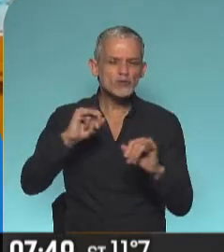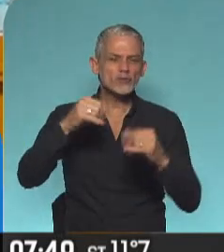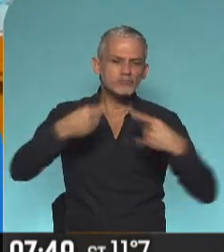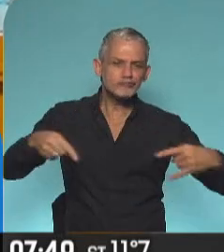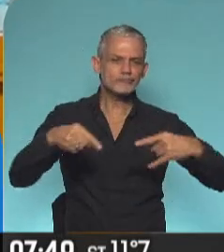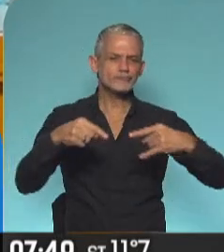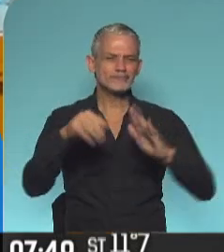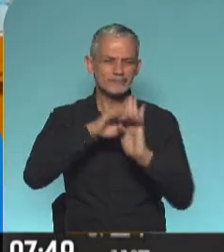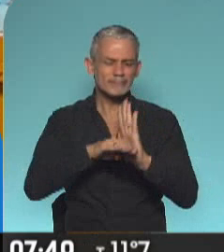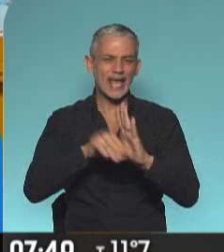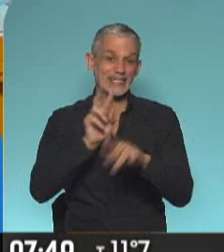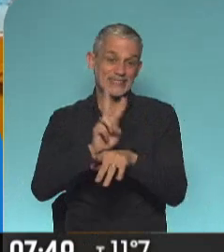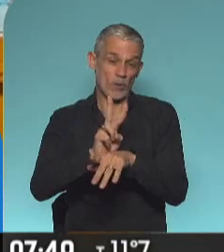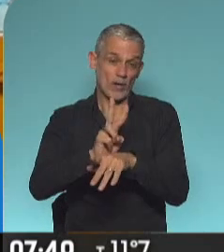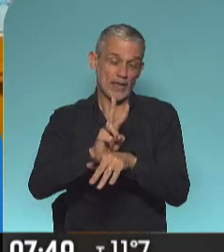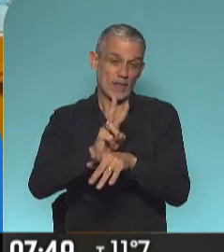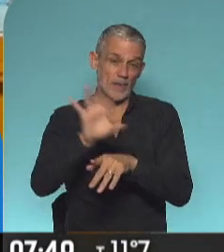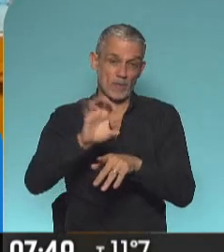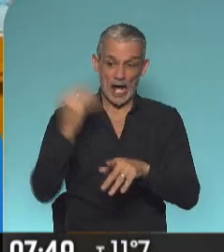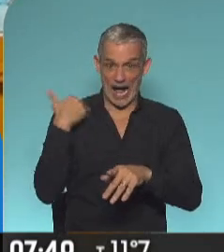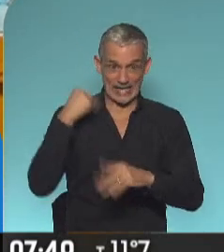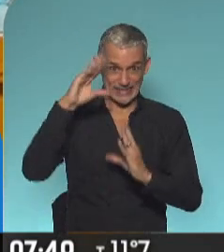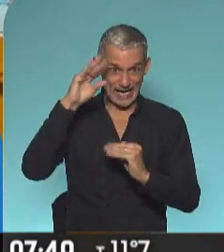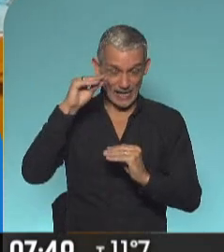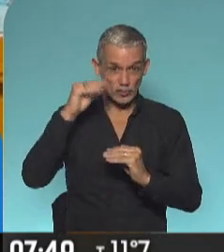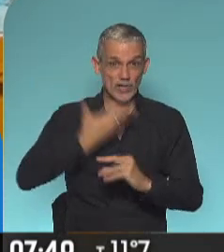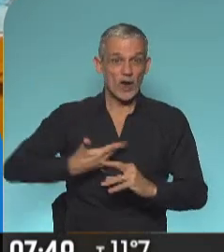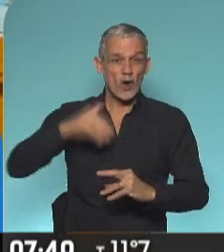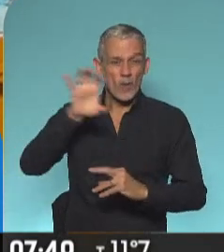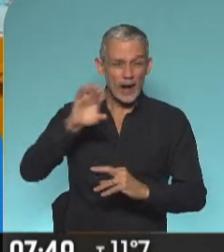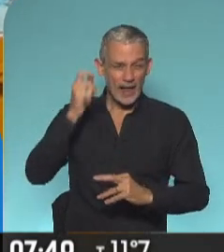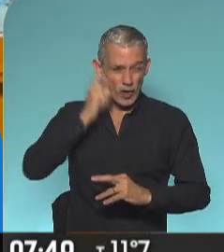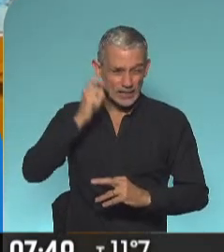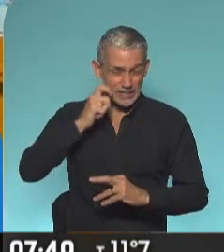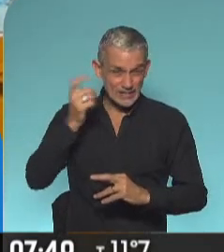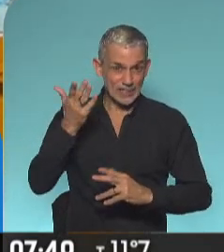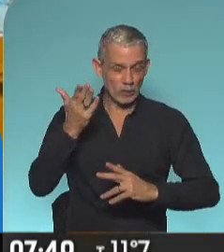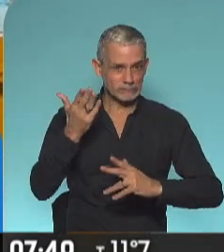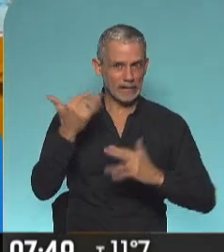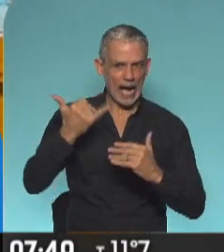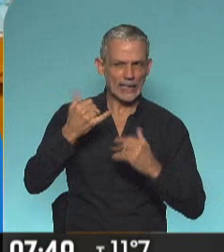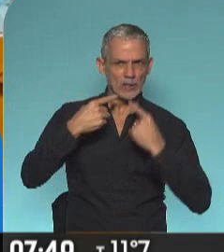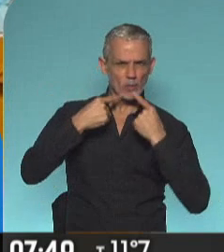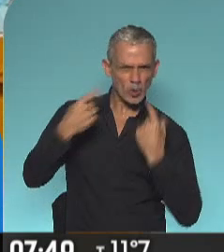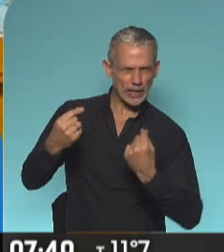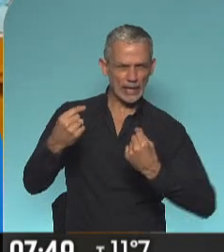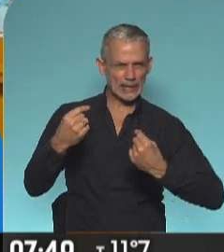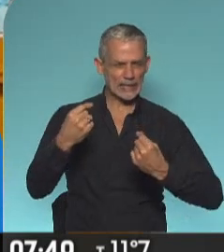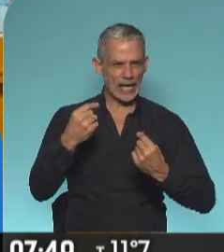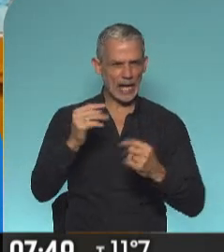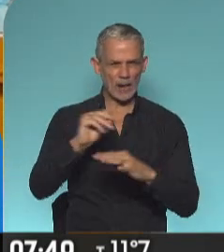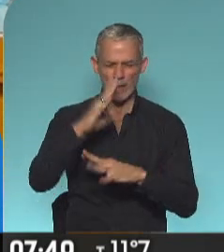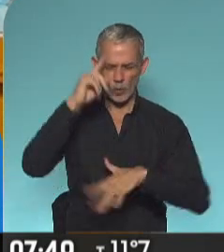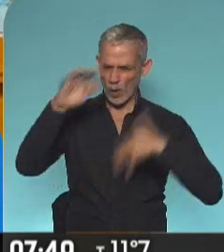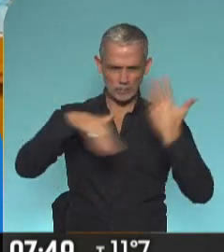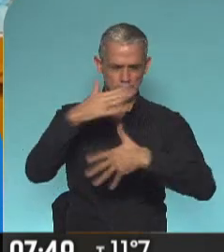provincia de Buenos Aires, sobre todo para fuerza, lo ocurrido ayer, el gobernador de la provincia de Buenos Aires, cuando se vieron algunas suerte de situaciones un poco